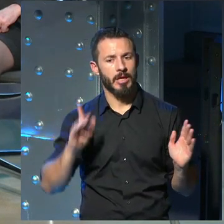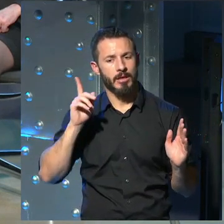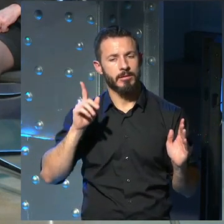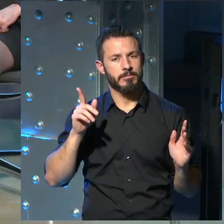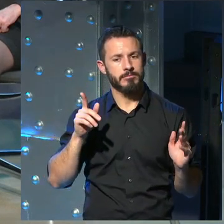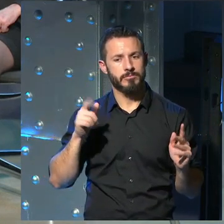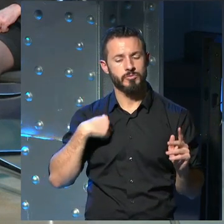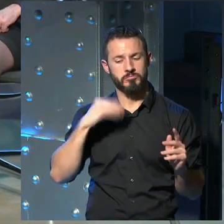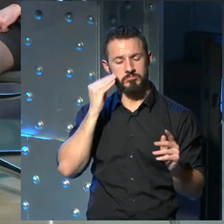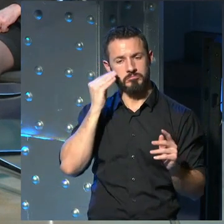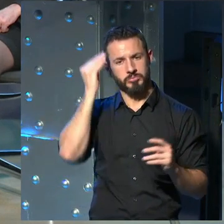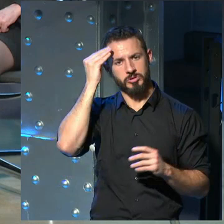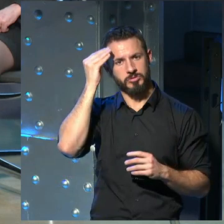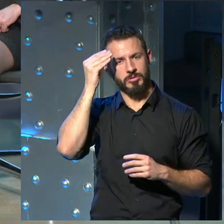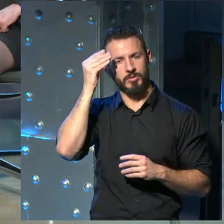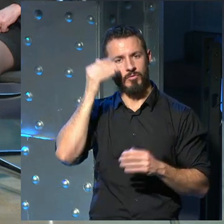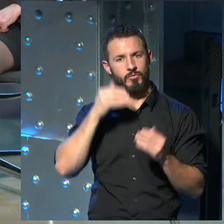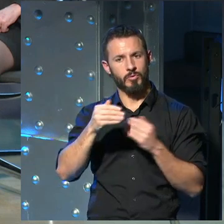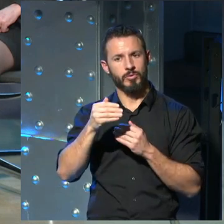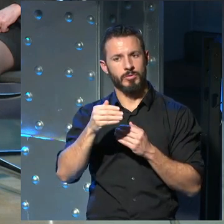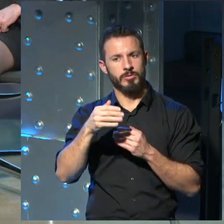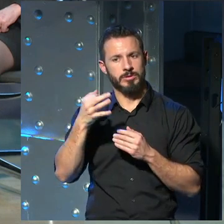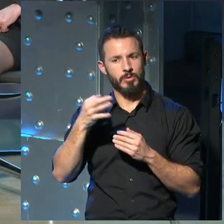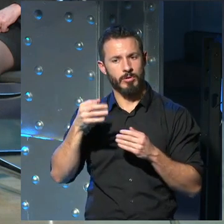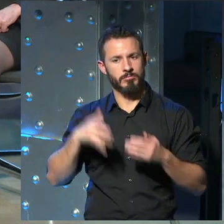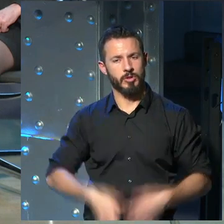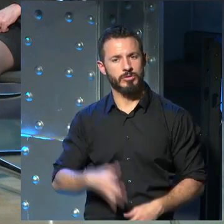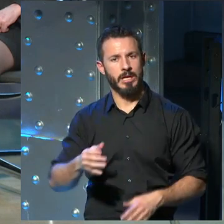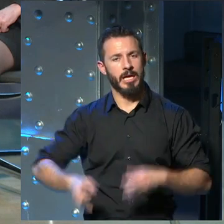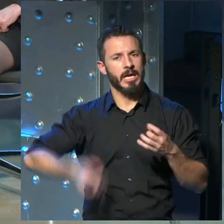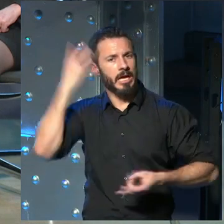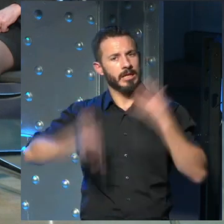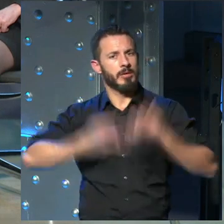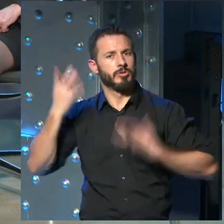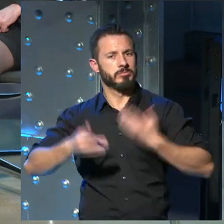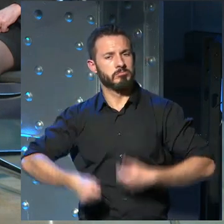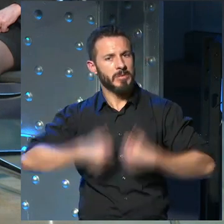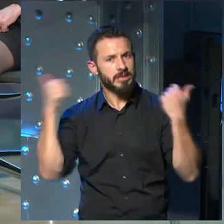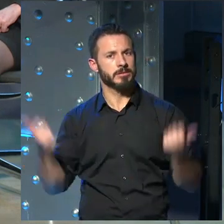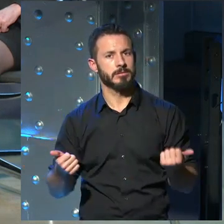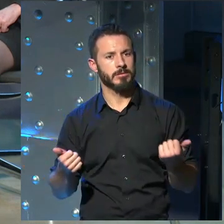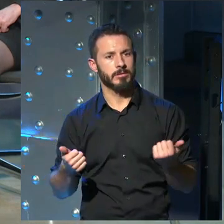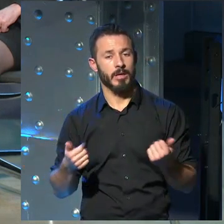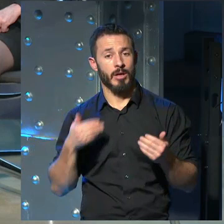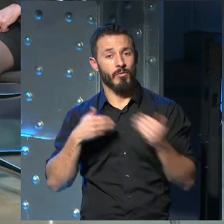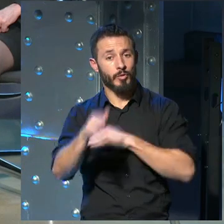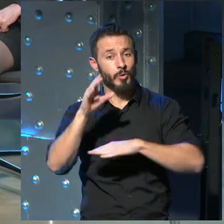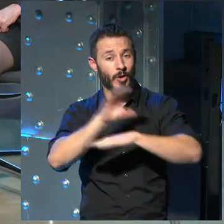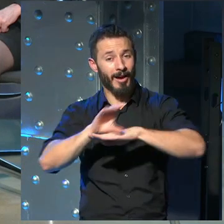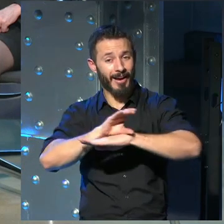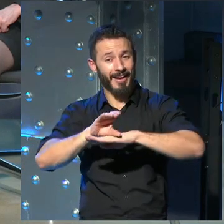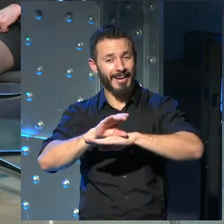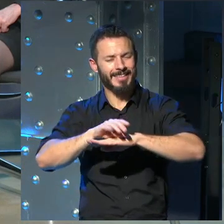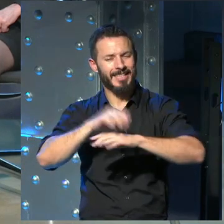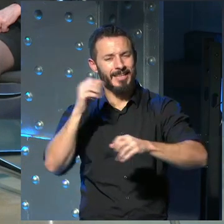Van a ser mucho más creativos. Yo creo que en esas carreras del futuro y en esa forma de empleo